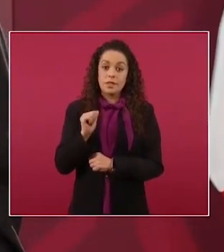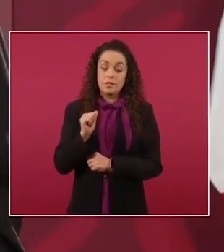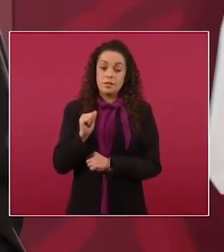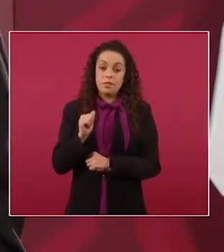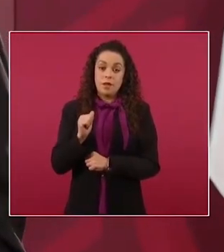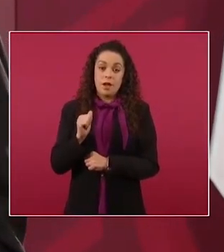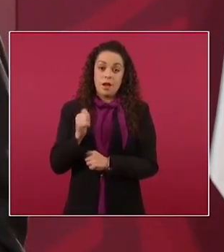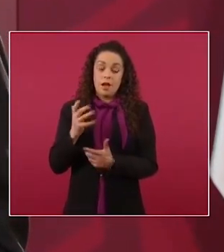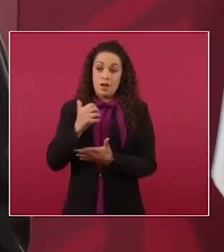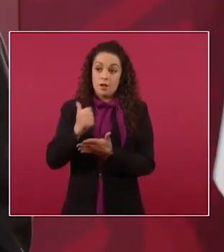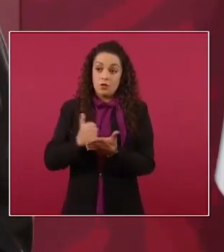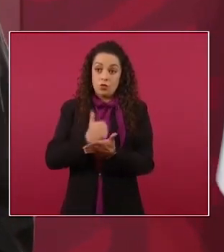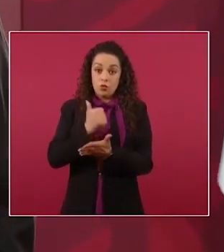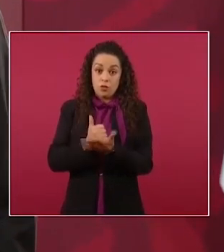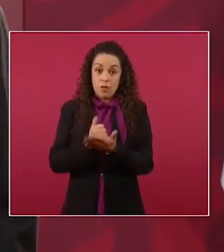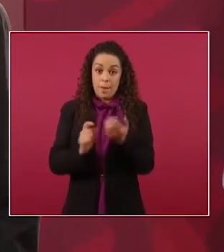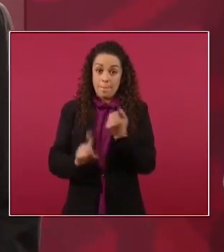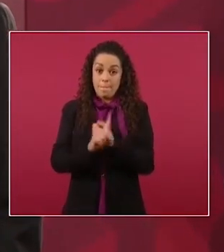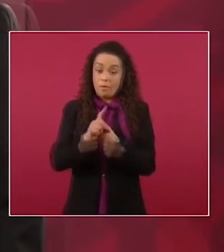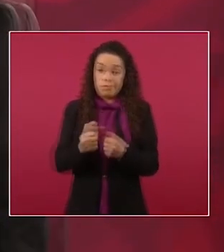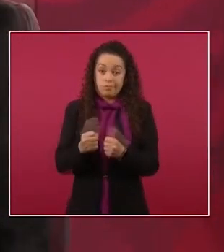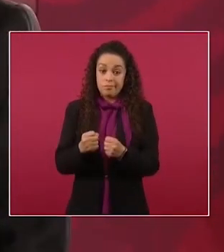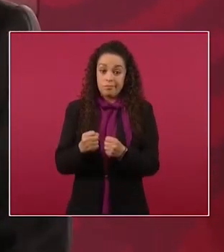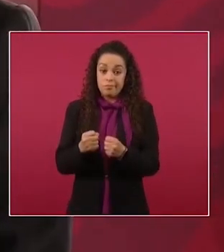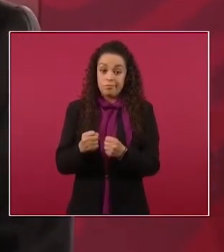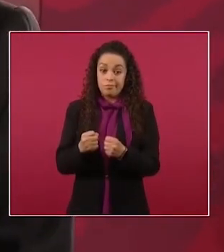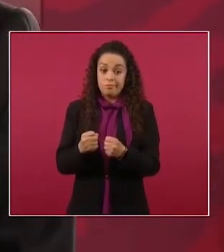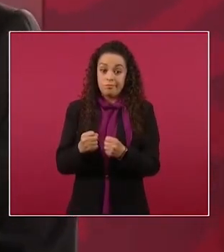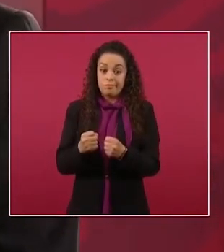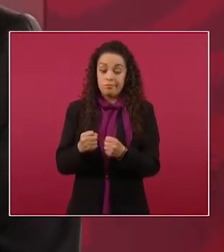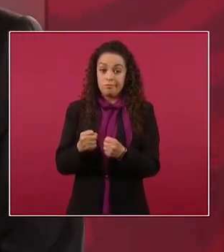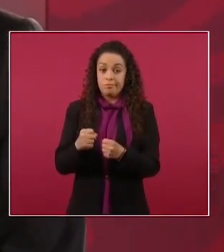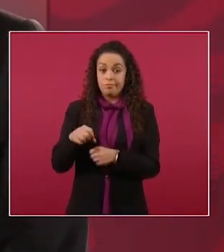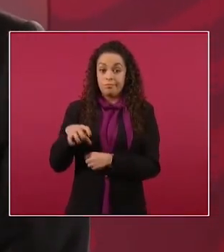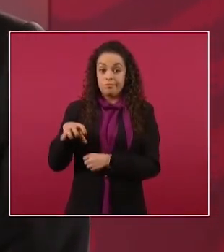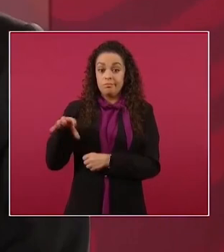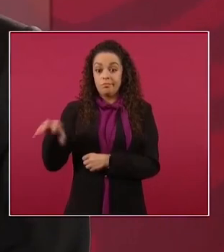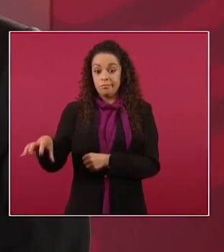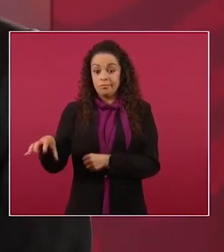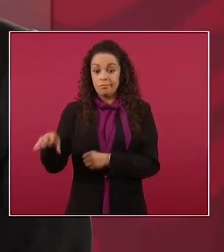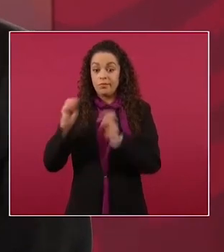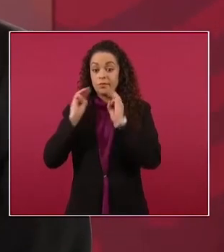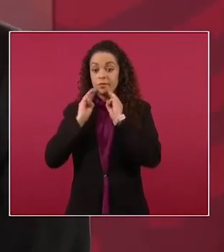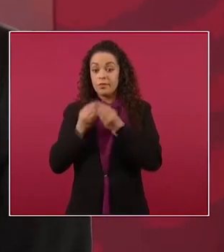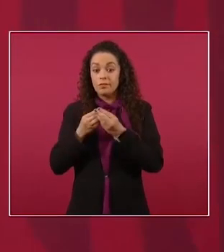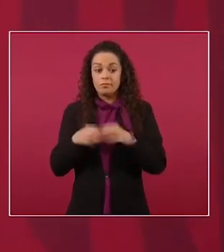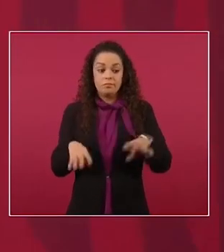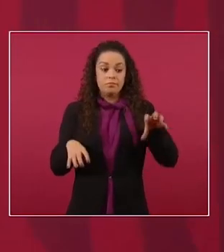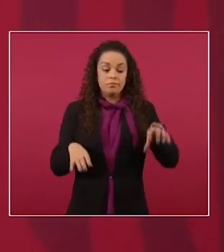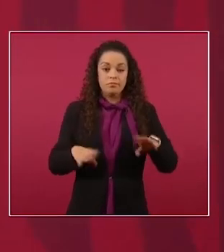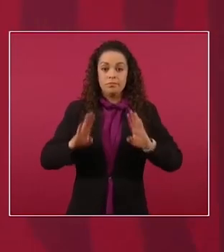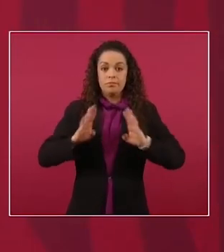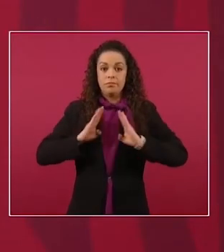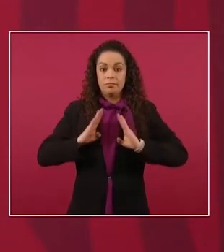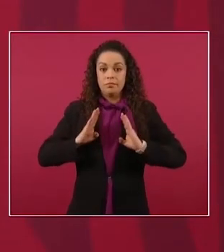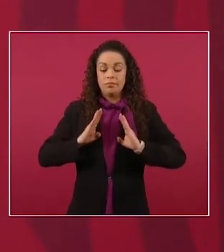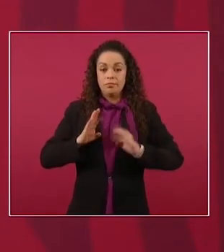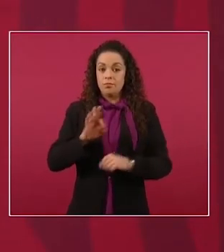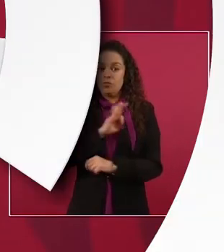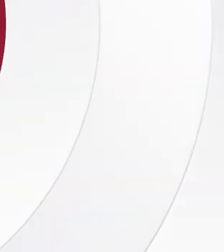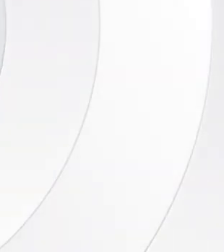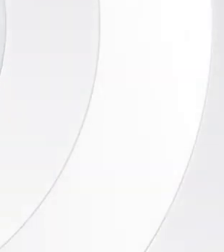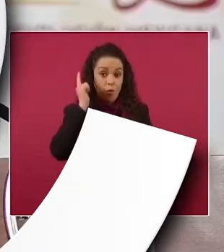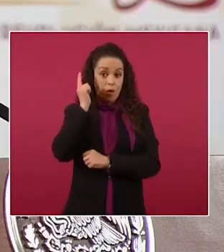en plena ciudad que iba posiblemente a causar la muerte de cientos